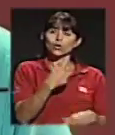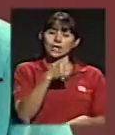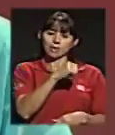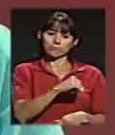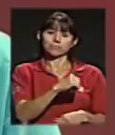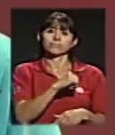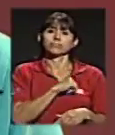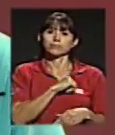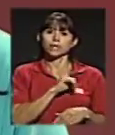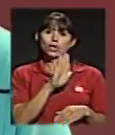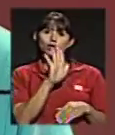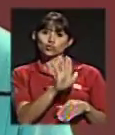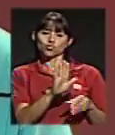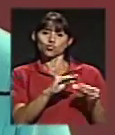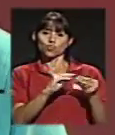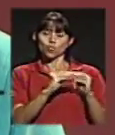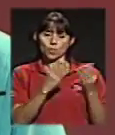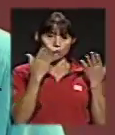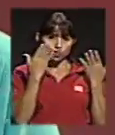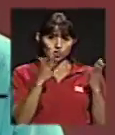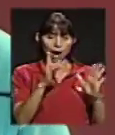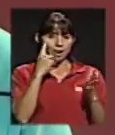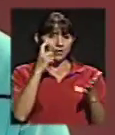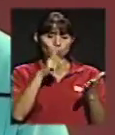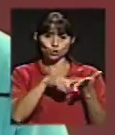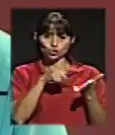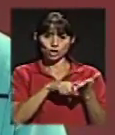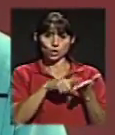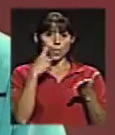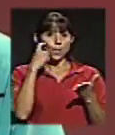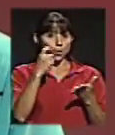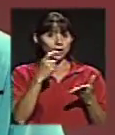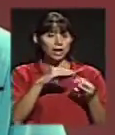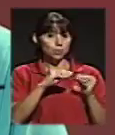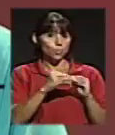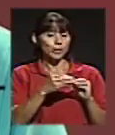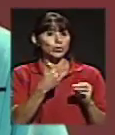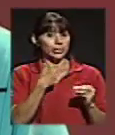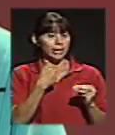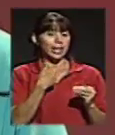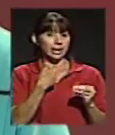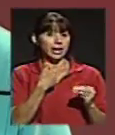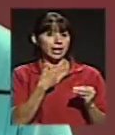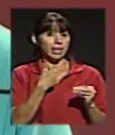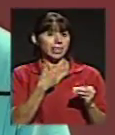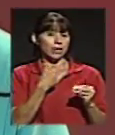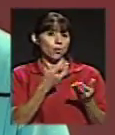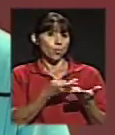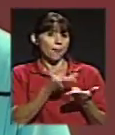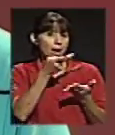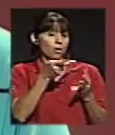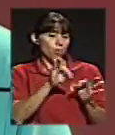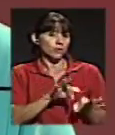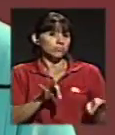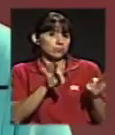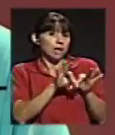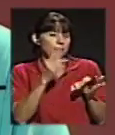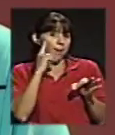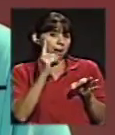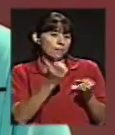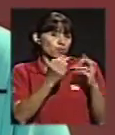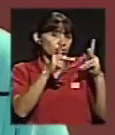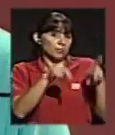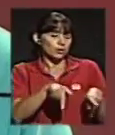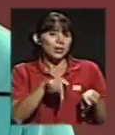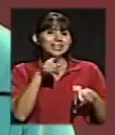número ya reconocido, porque el número tiene un valor también para muchos de los clientes. Es un número